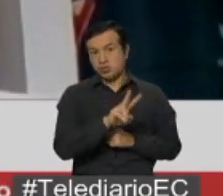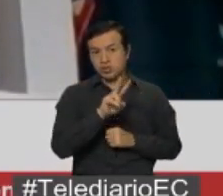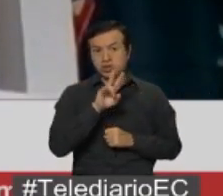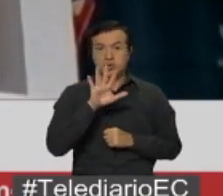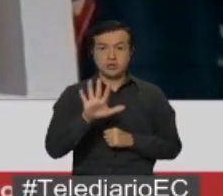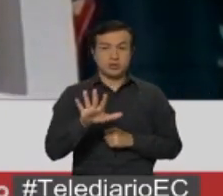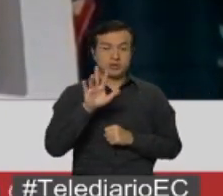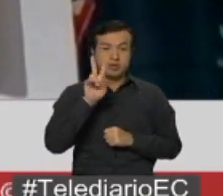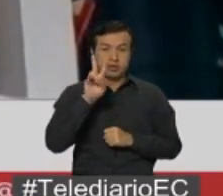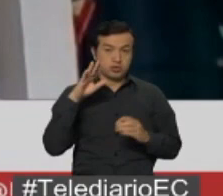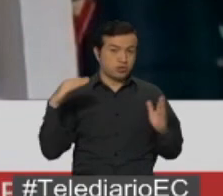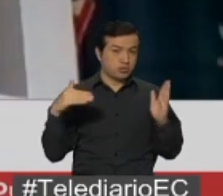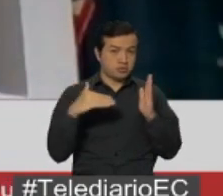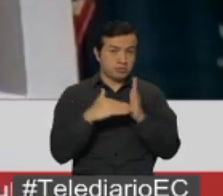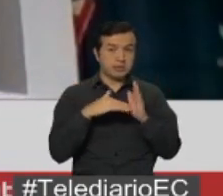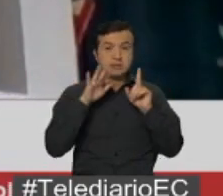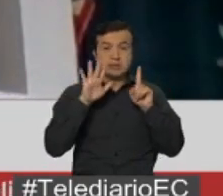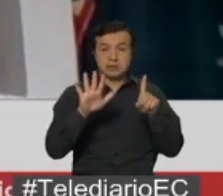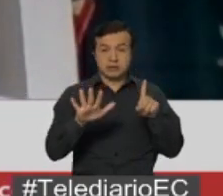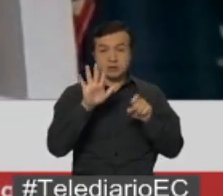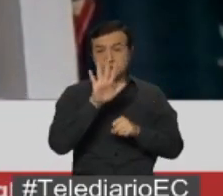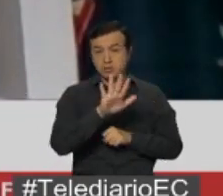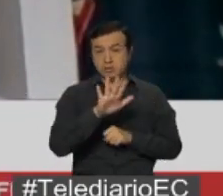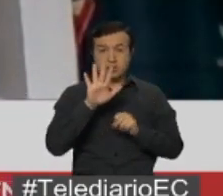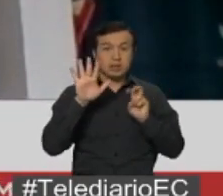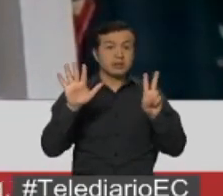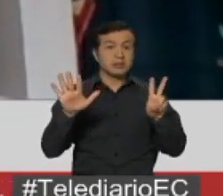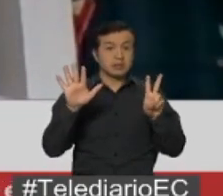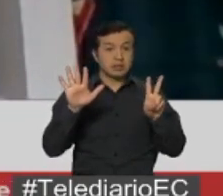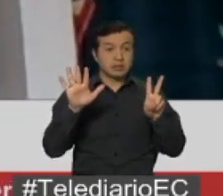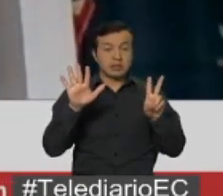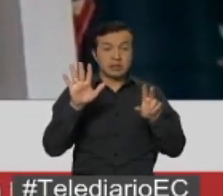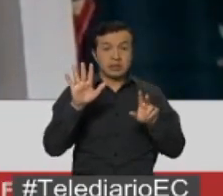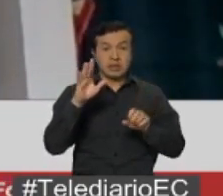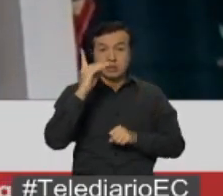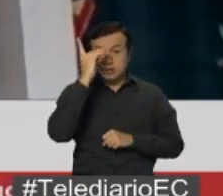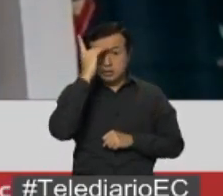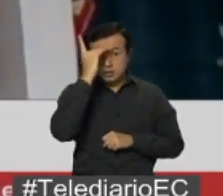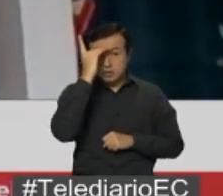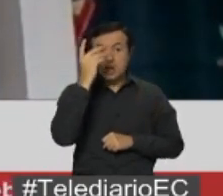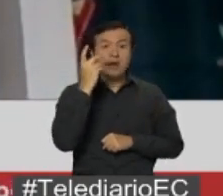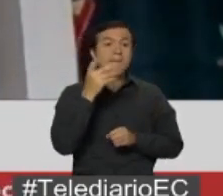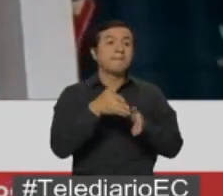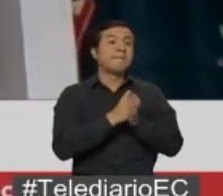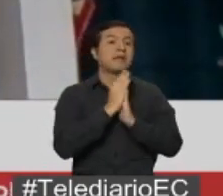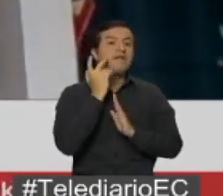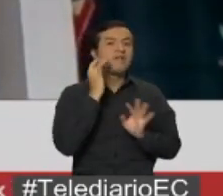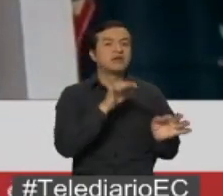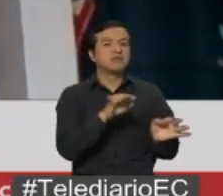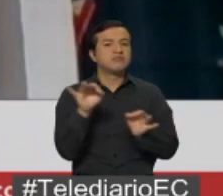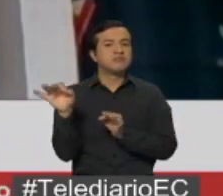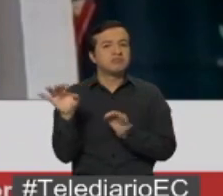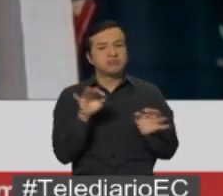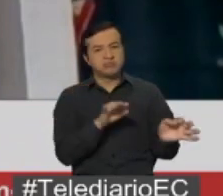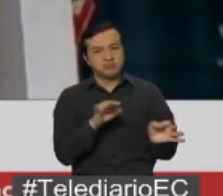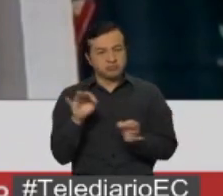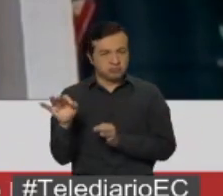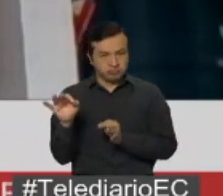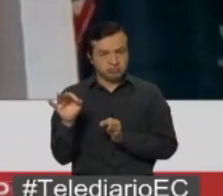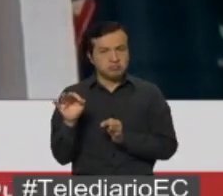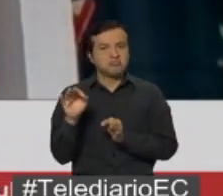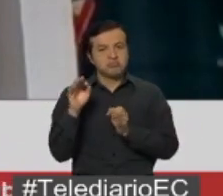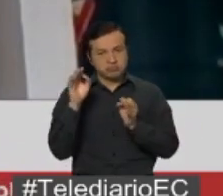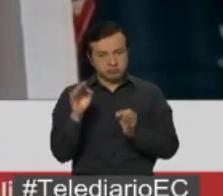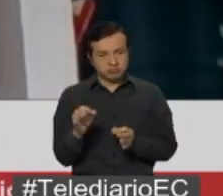252 mil 657 operaciones que se han diferido de manera extraordinaria aplicando la norma